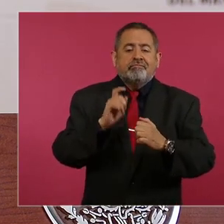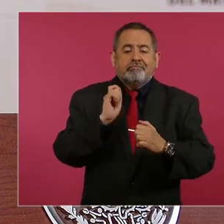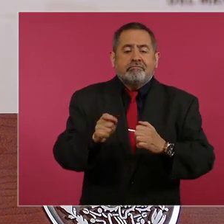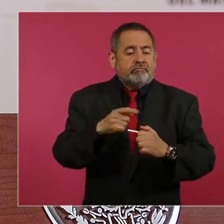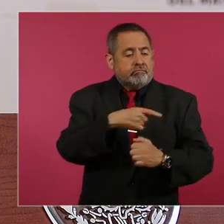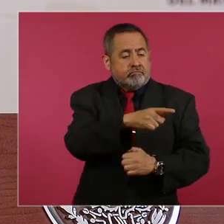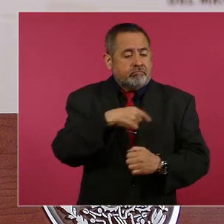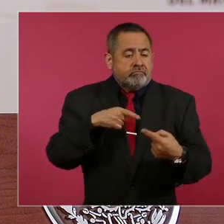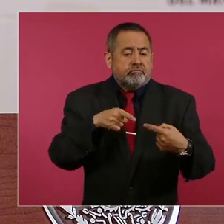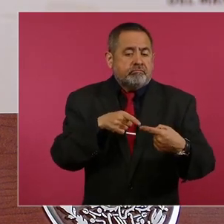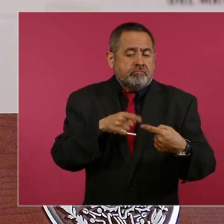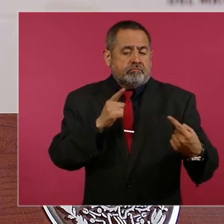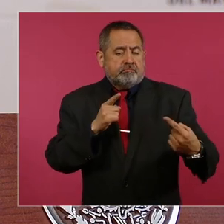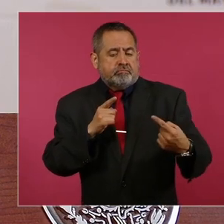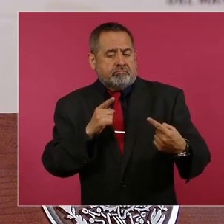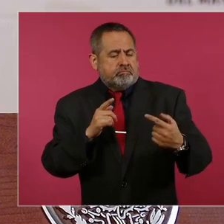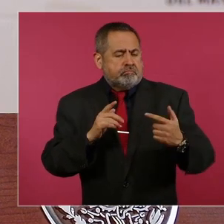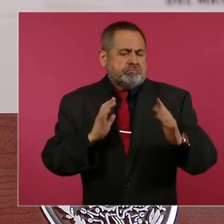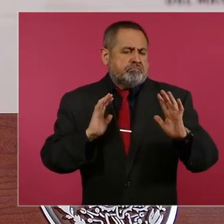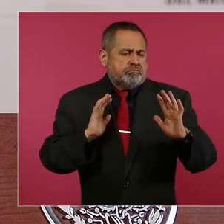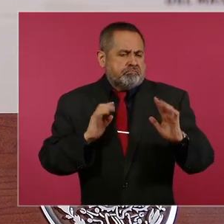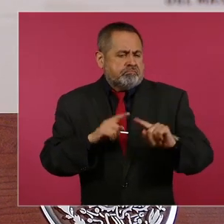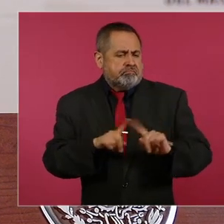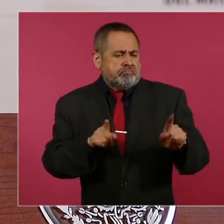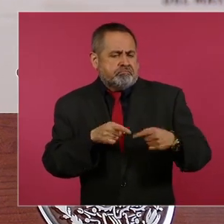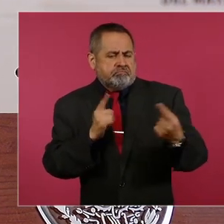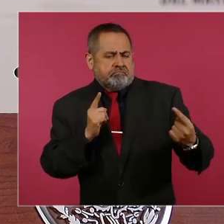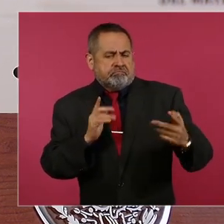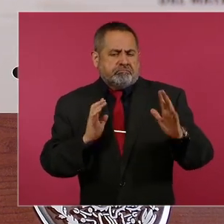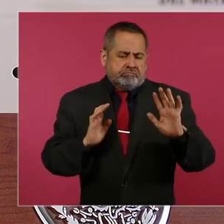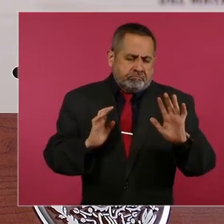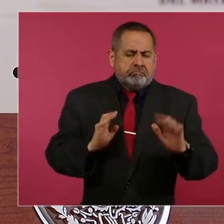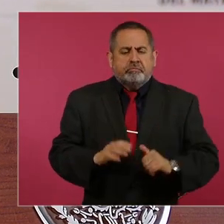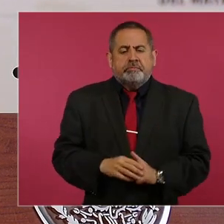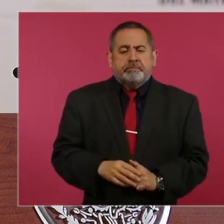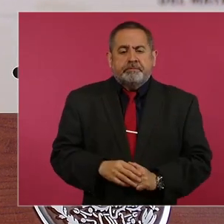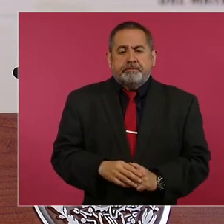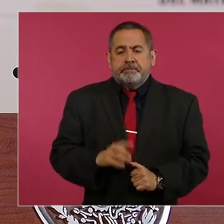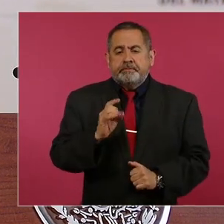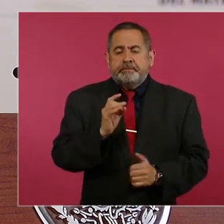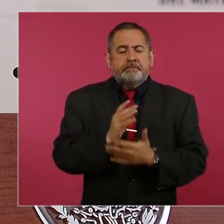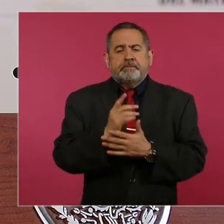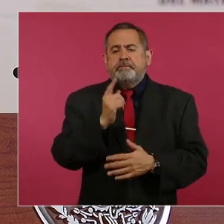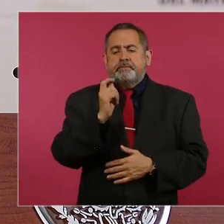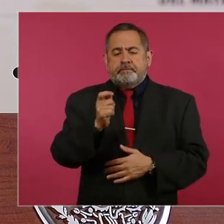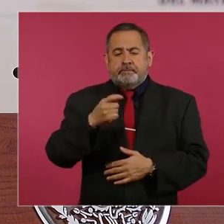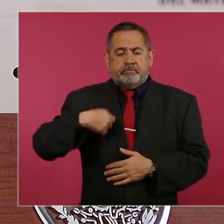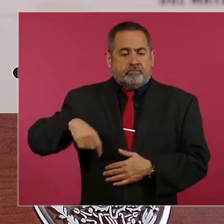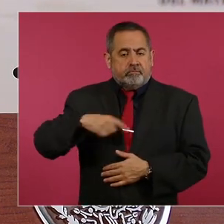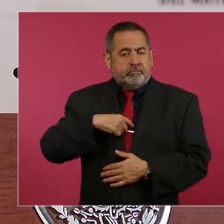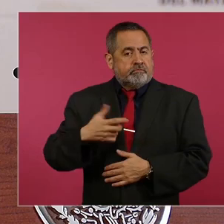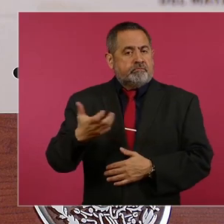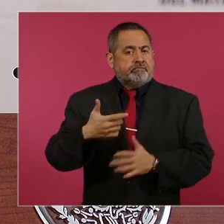Y lo único que hacemos